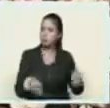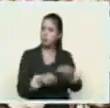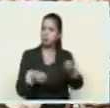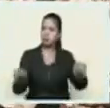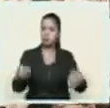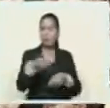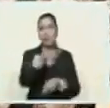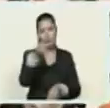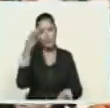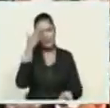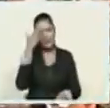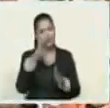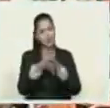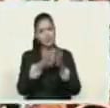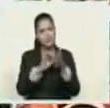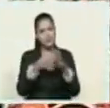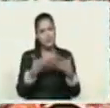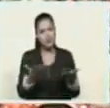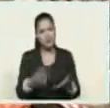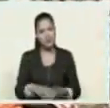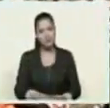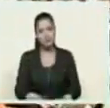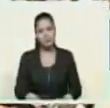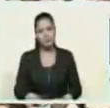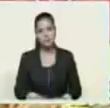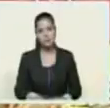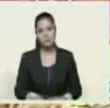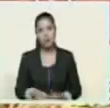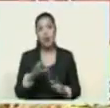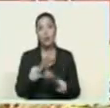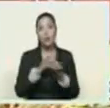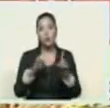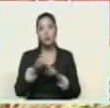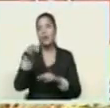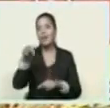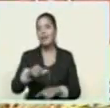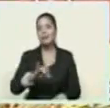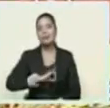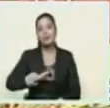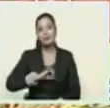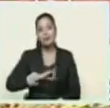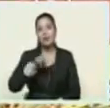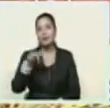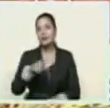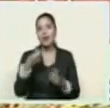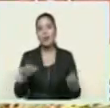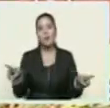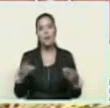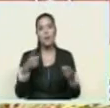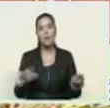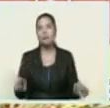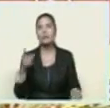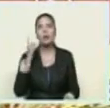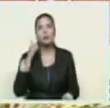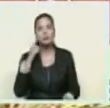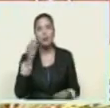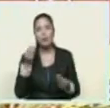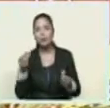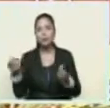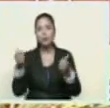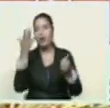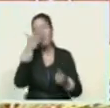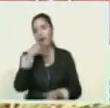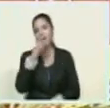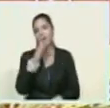ustedes saben que es la medida la cultura del llano la identidad del llano a la música del día con el sonido del llano